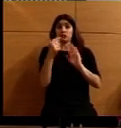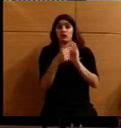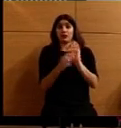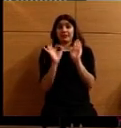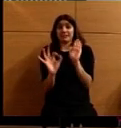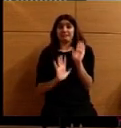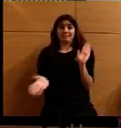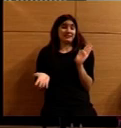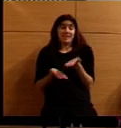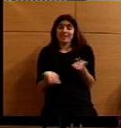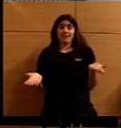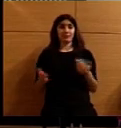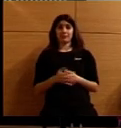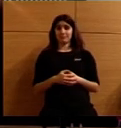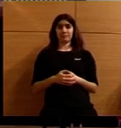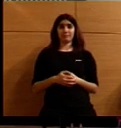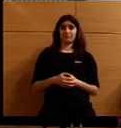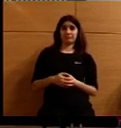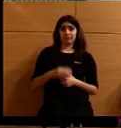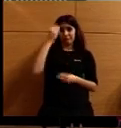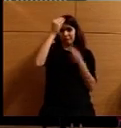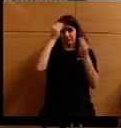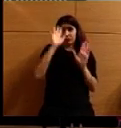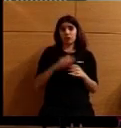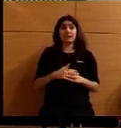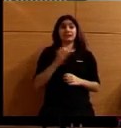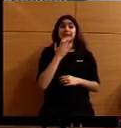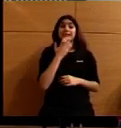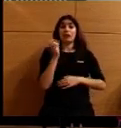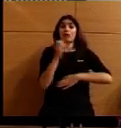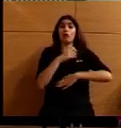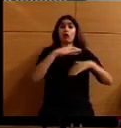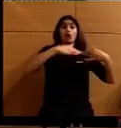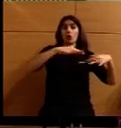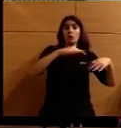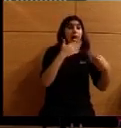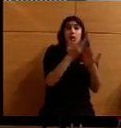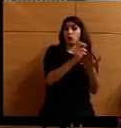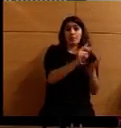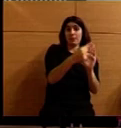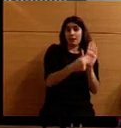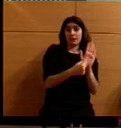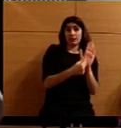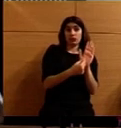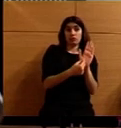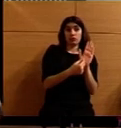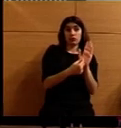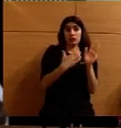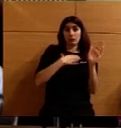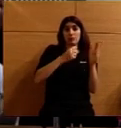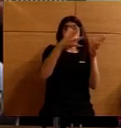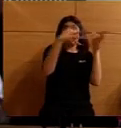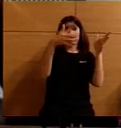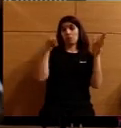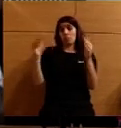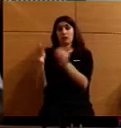condiciones. Y bueno, una reflexión, si el fondo normal no se les pide explicaciones a otros ayuntamientos grandes,